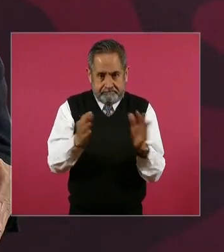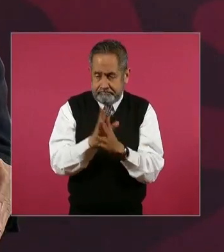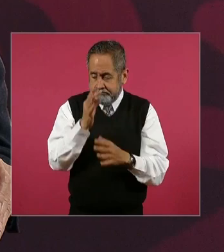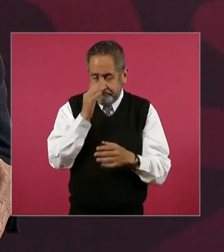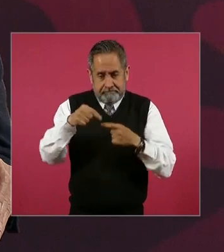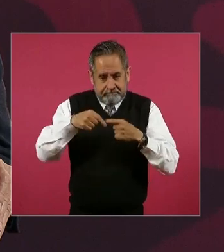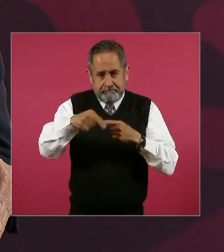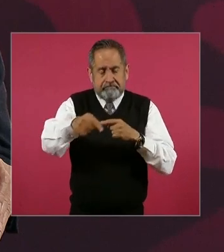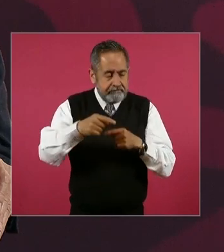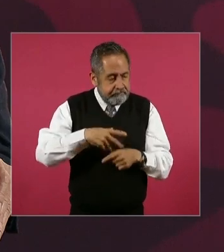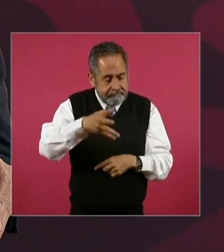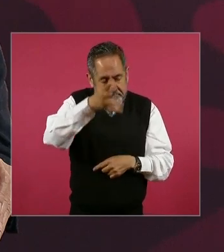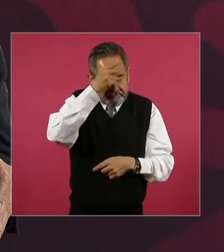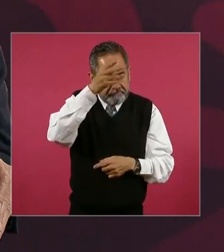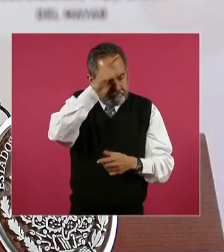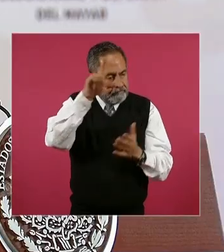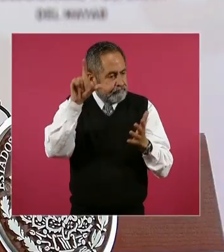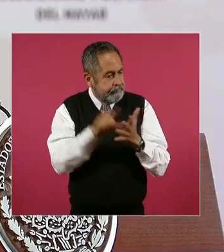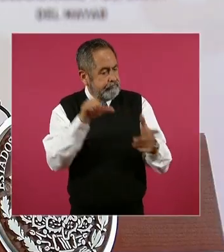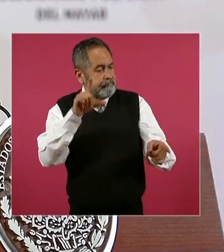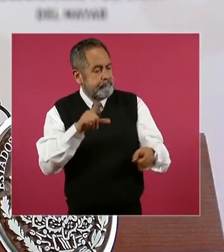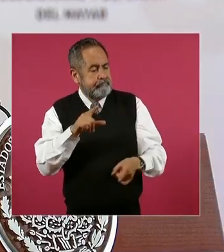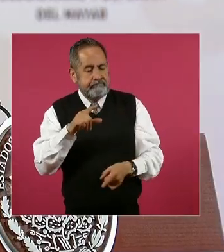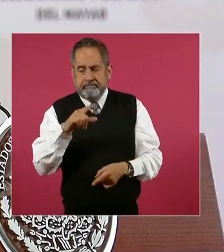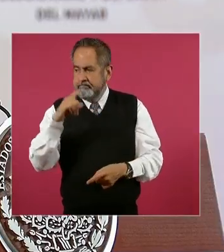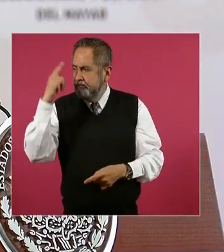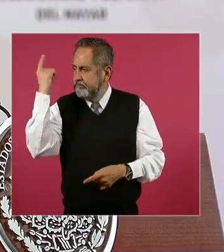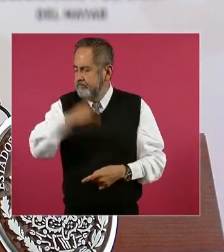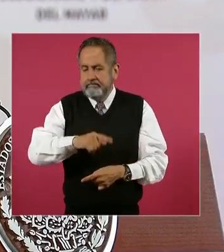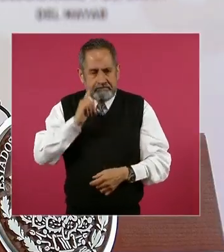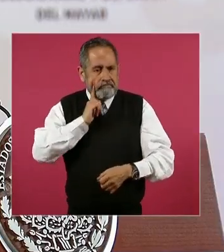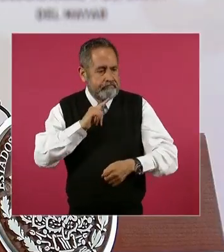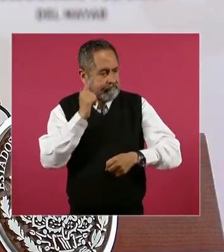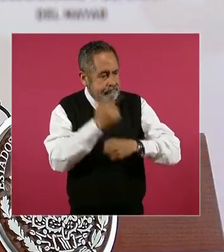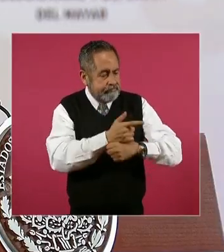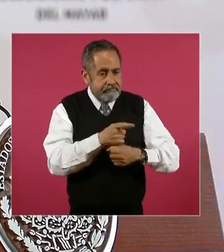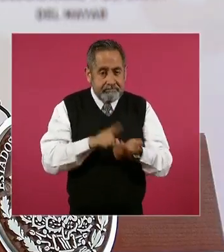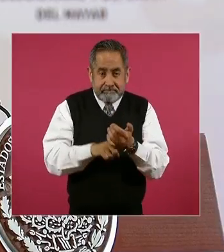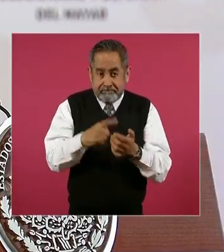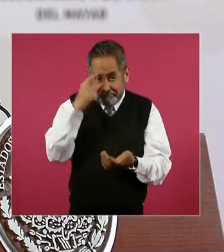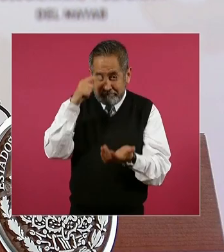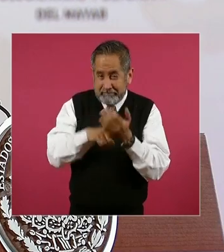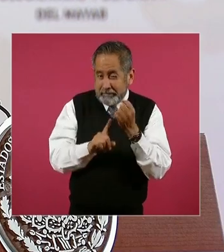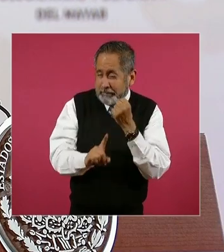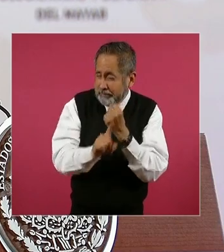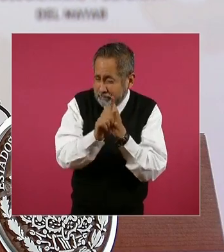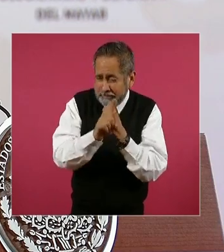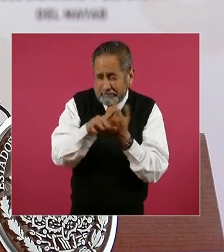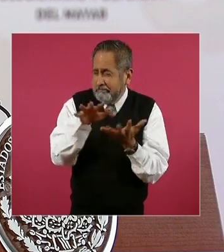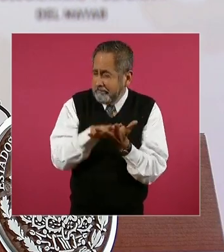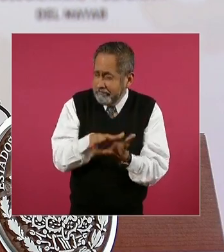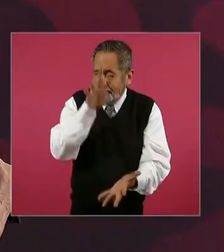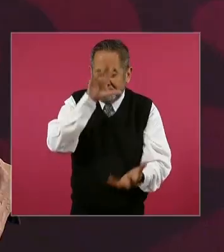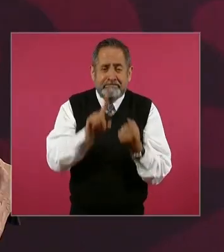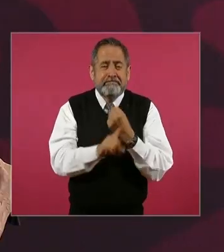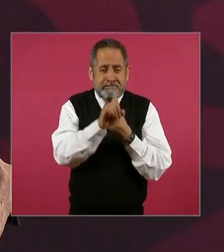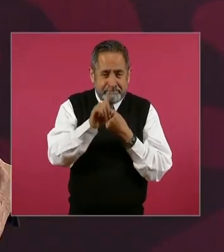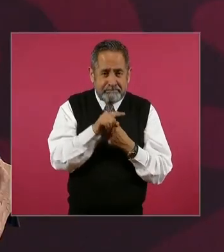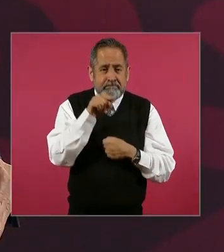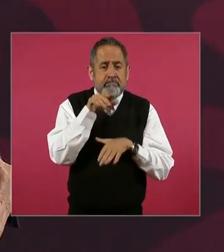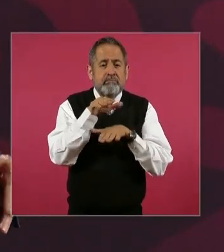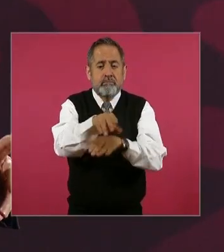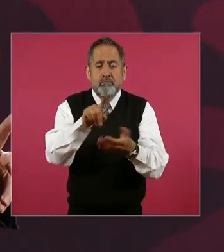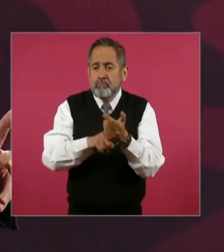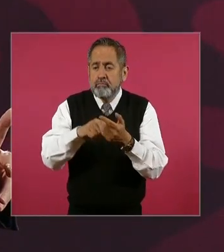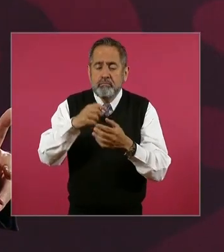partir de esta experiencia tan terrible que tuvimos que yo creo que fue el mayor problema en el marco